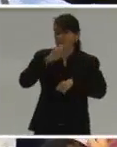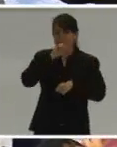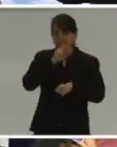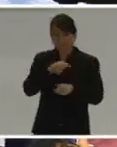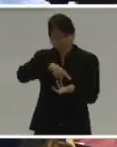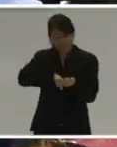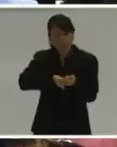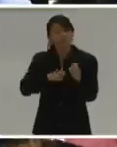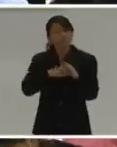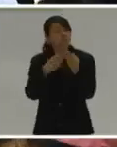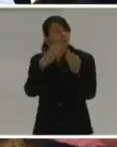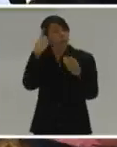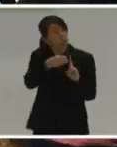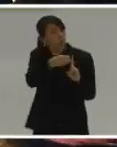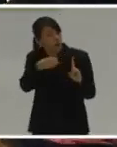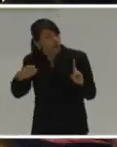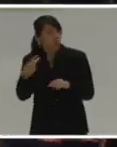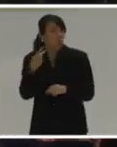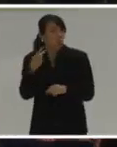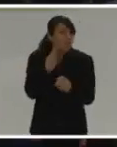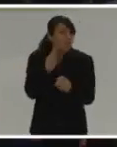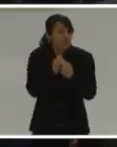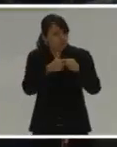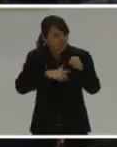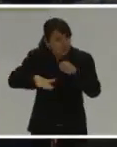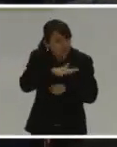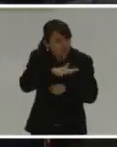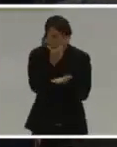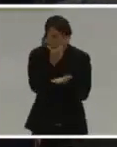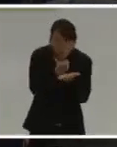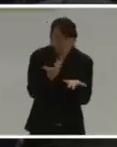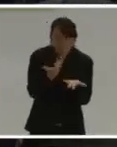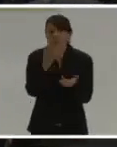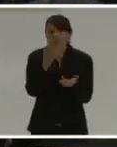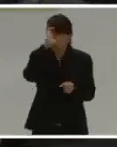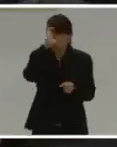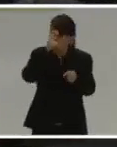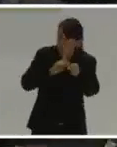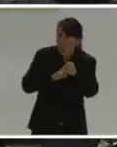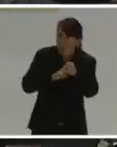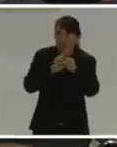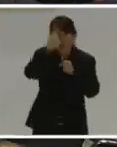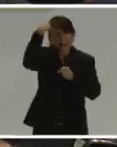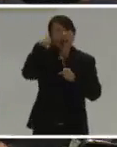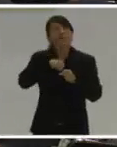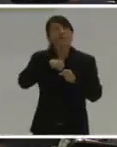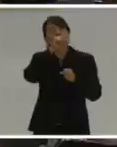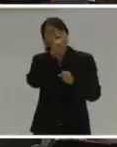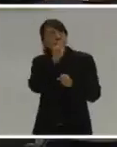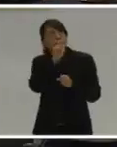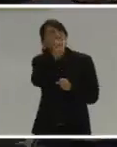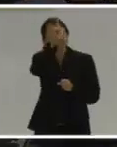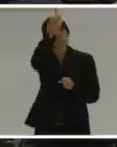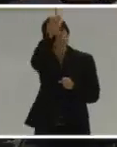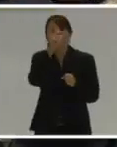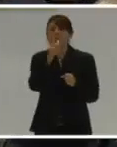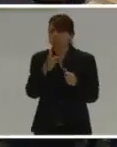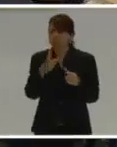política, económica, cultural, espiritual, estén vivos. Y